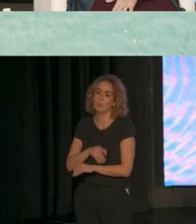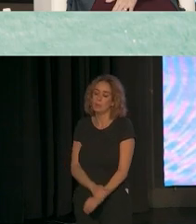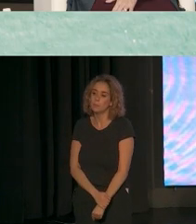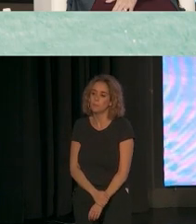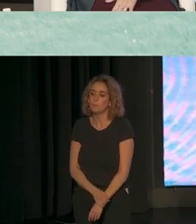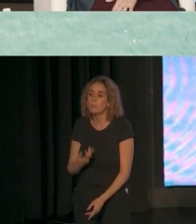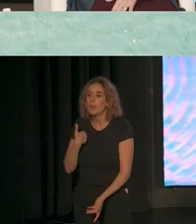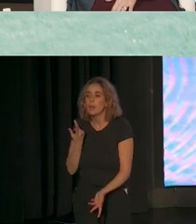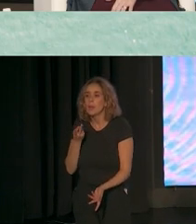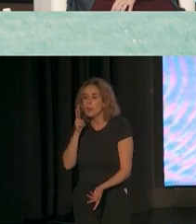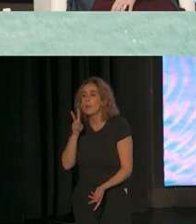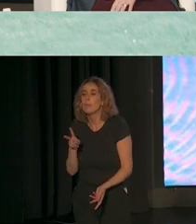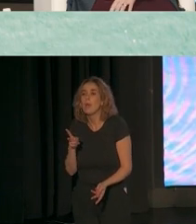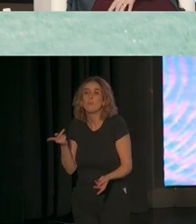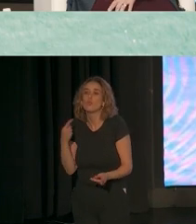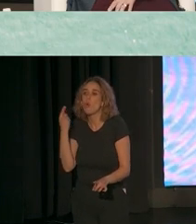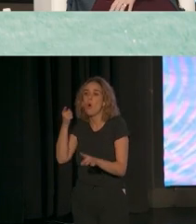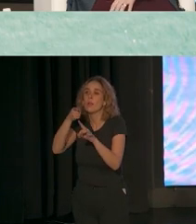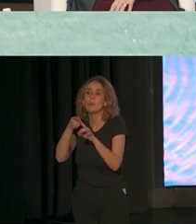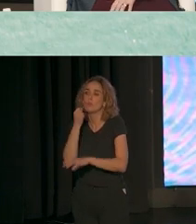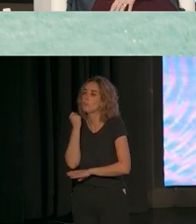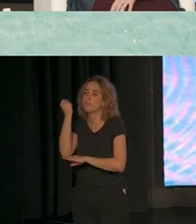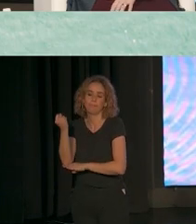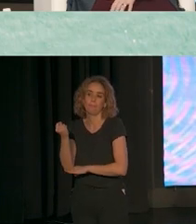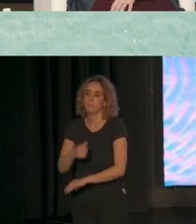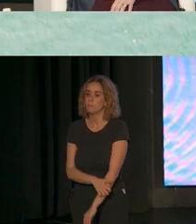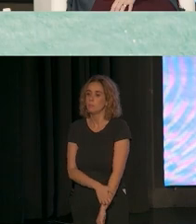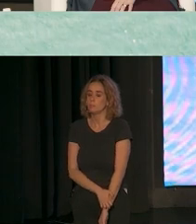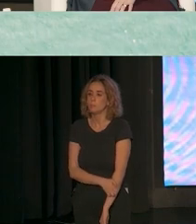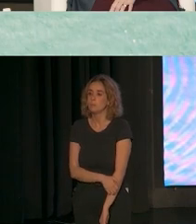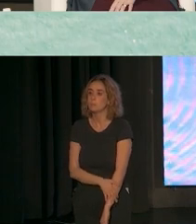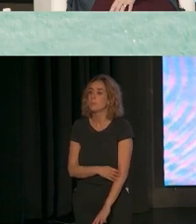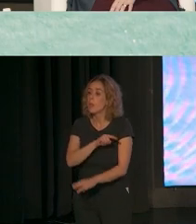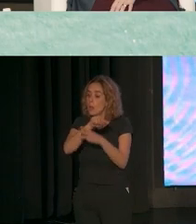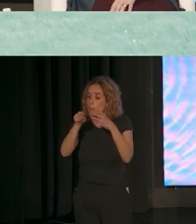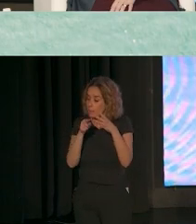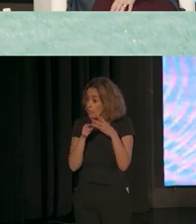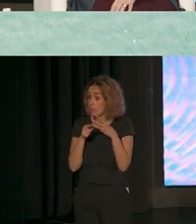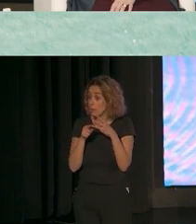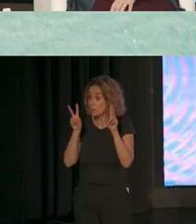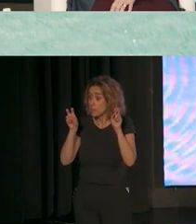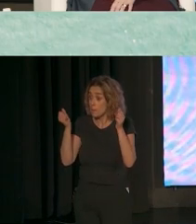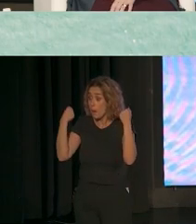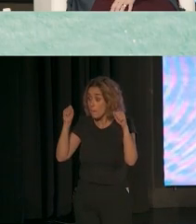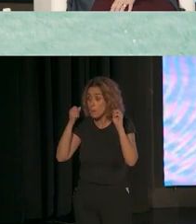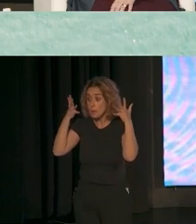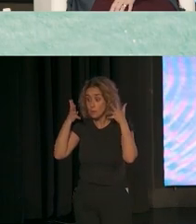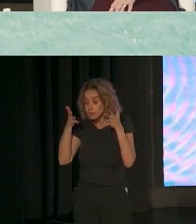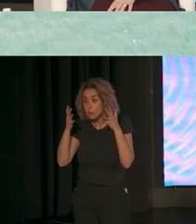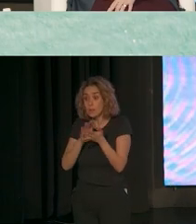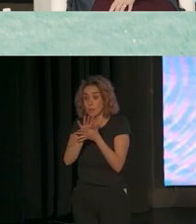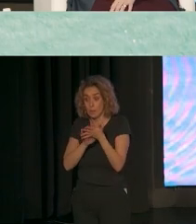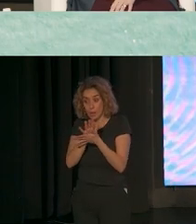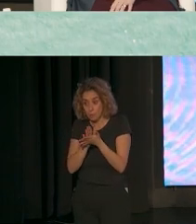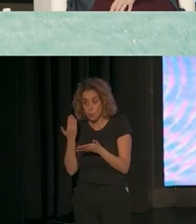y que veamos cómo podemos respaldar sus objetivos. Así que los tres temas, las prácticas recomendadas de las que hemos hablado, las